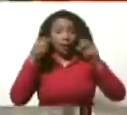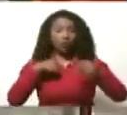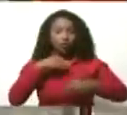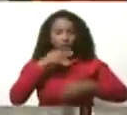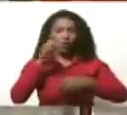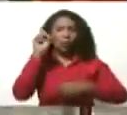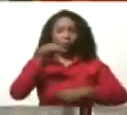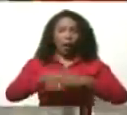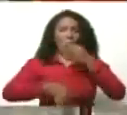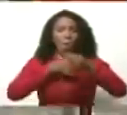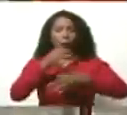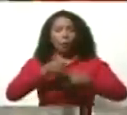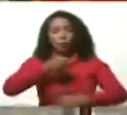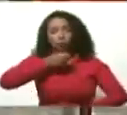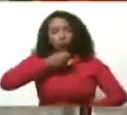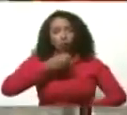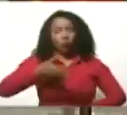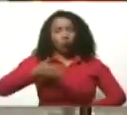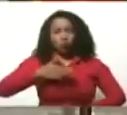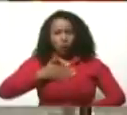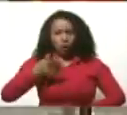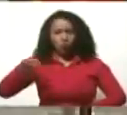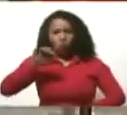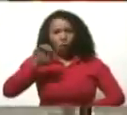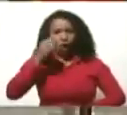prensa que ustedes pueden buscar en archivos.